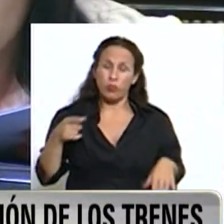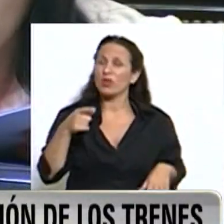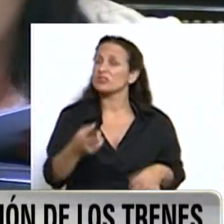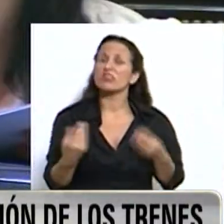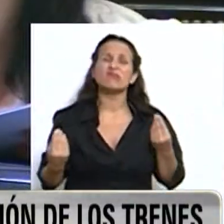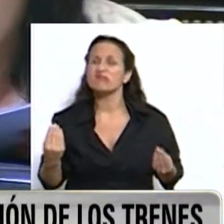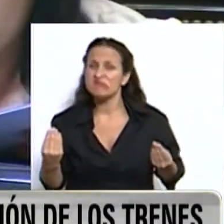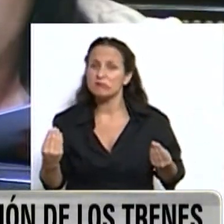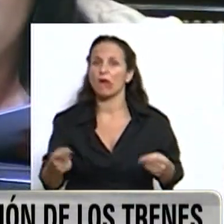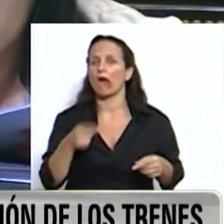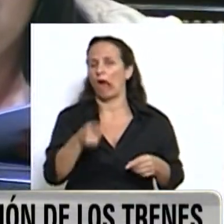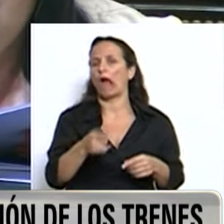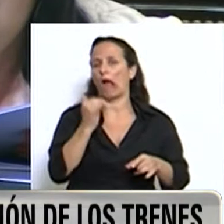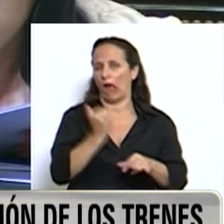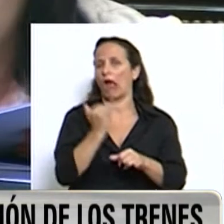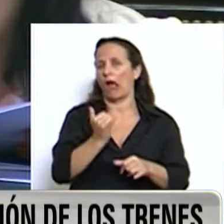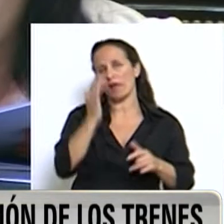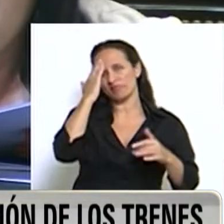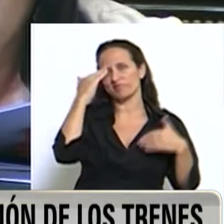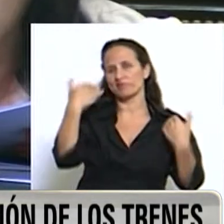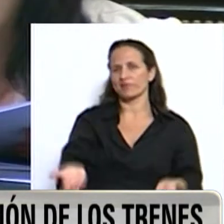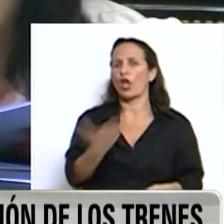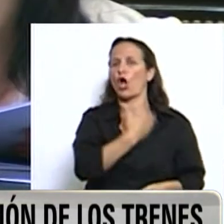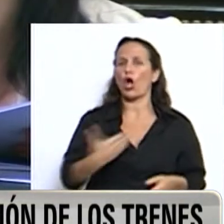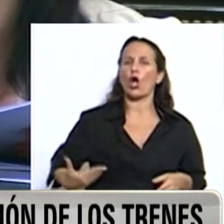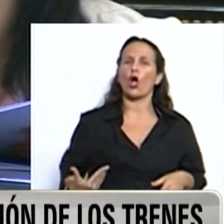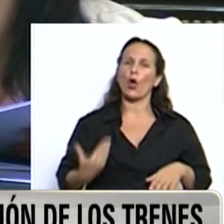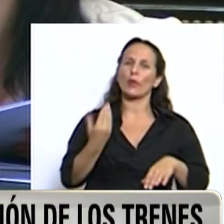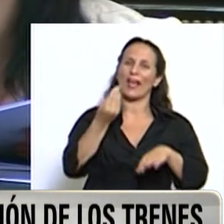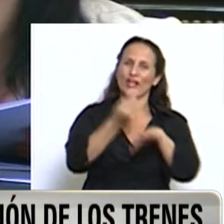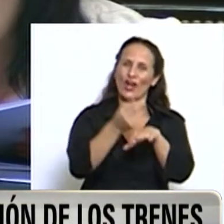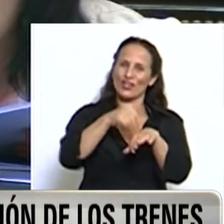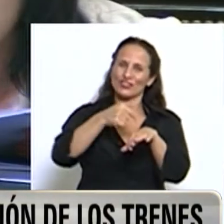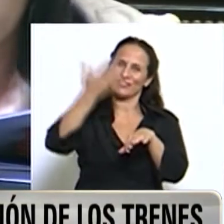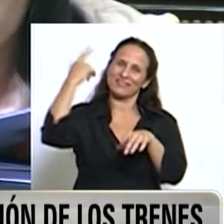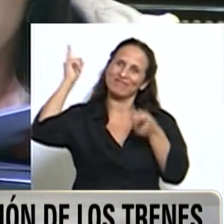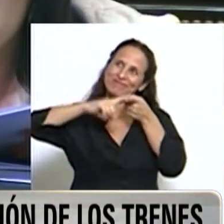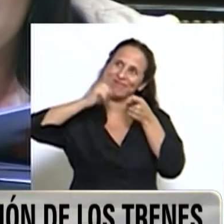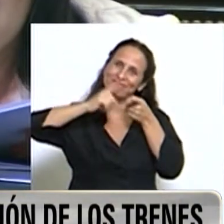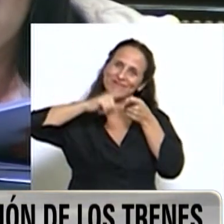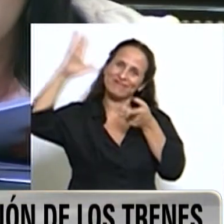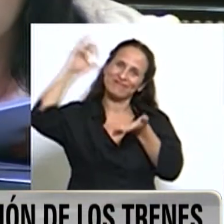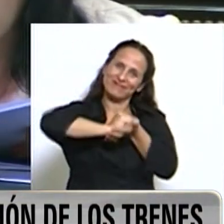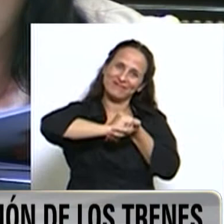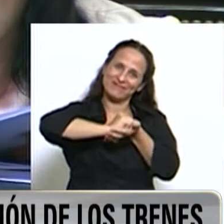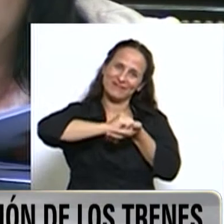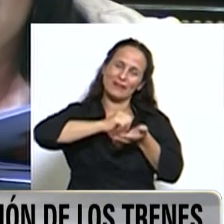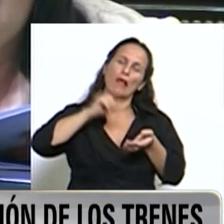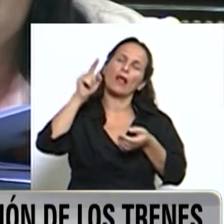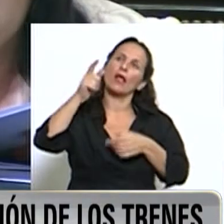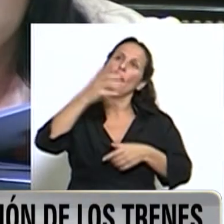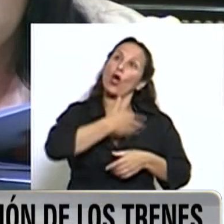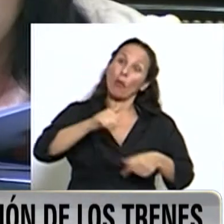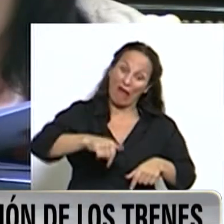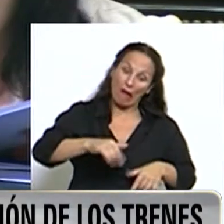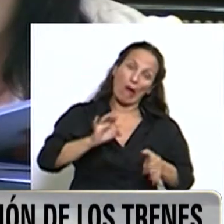de Diputados donde continúa debatiéndose la creación de Ferrocarriles Argentinos. La Cámara Baja comenzó a sesionar